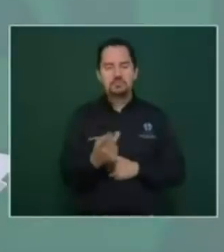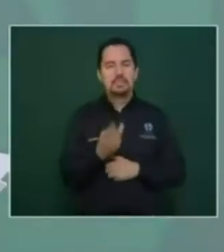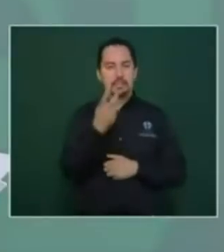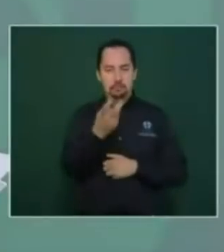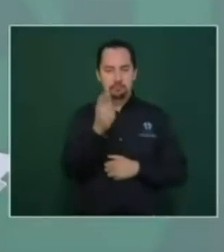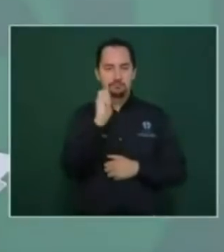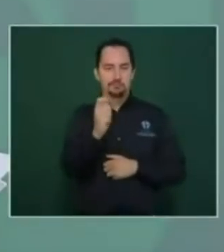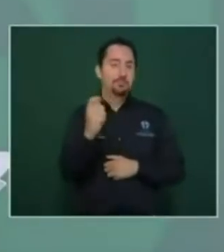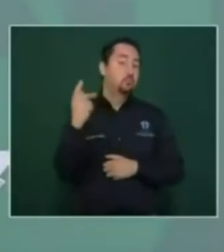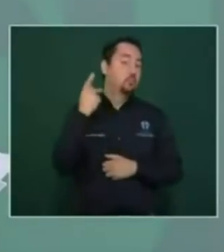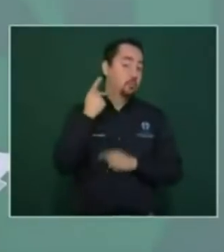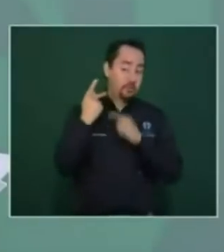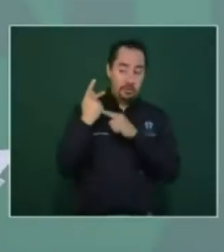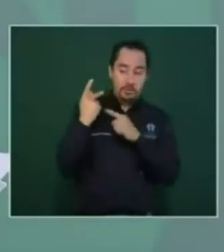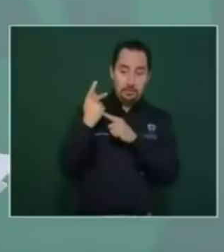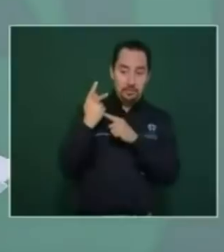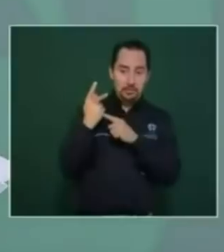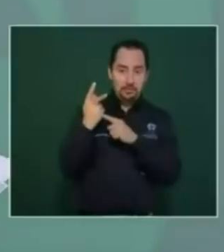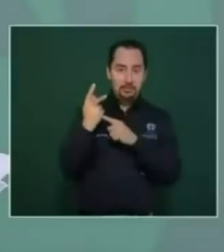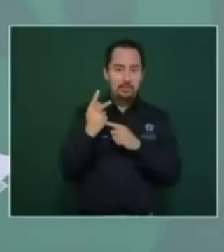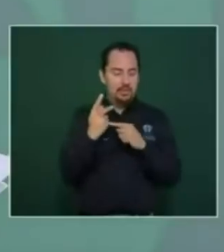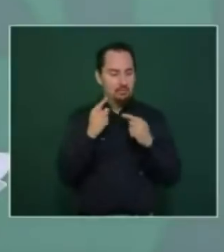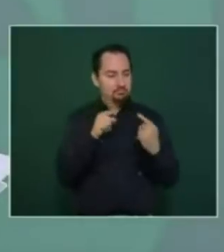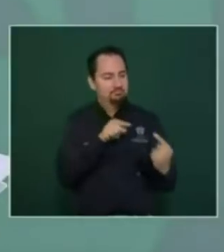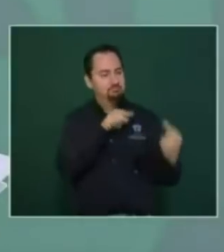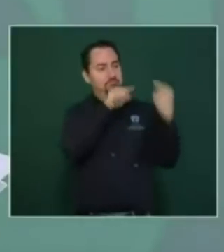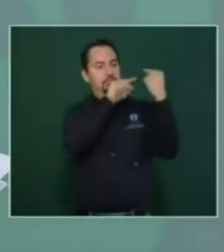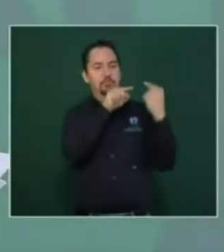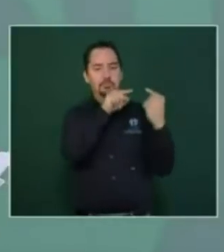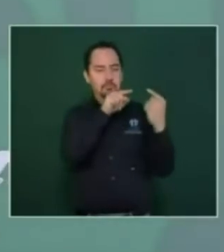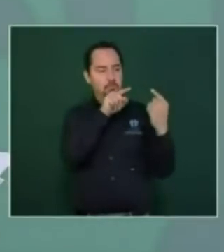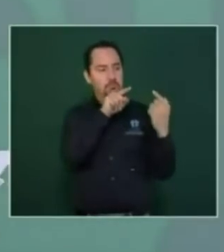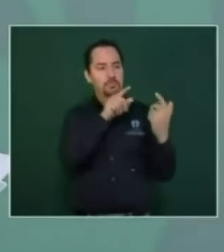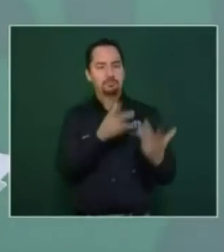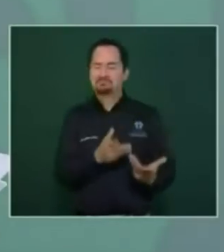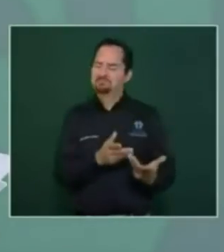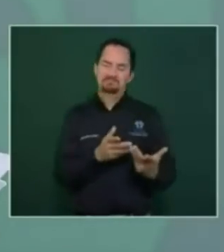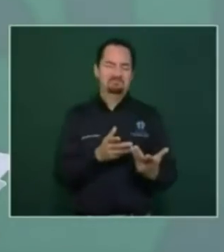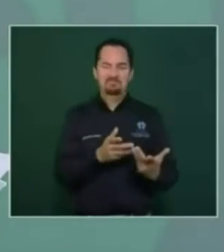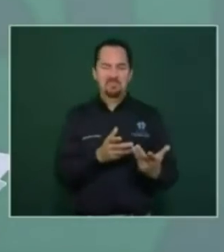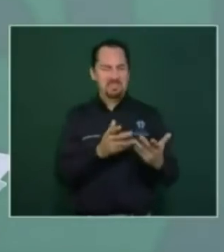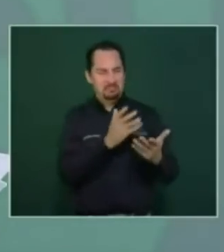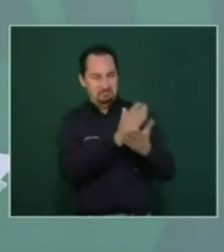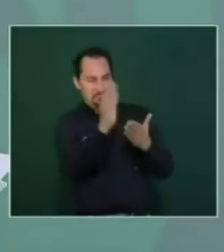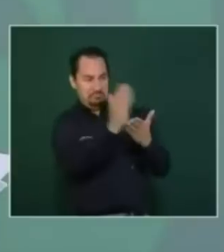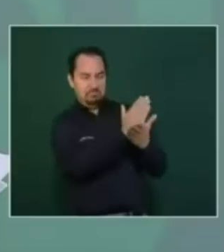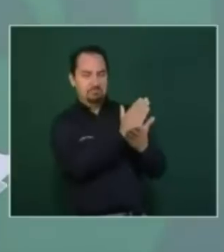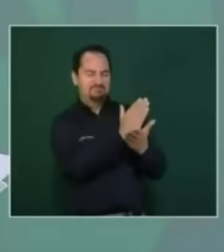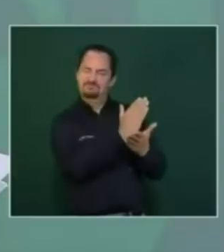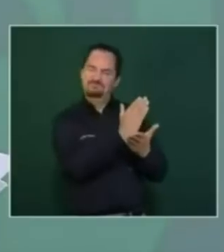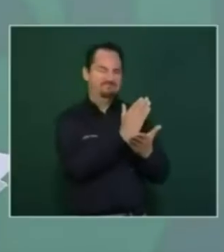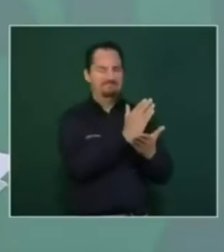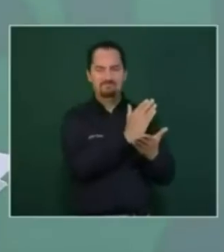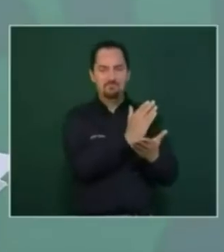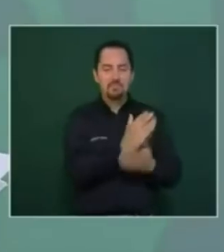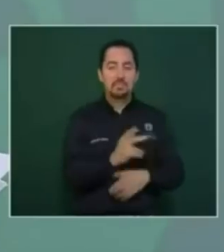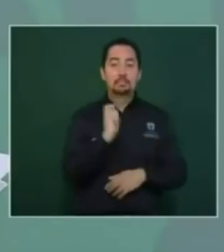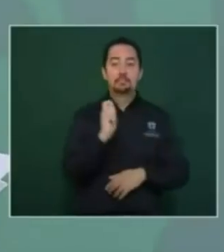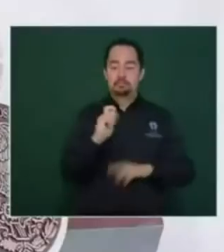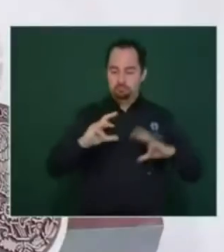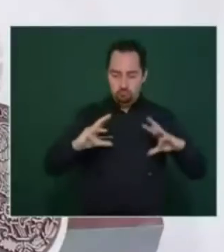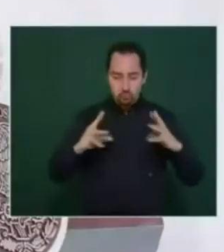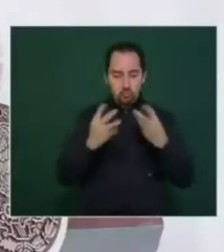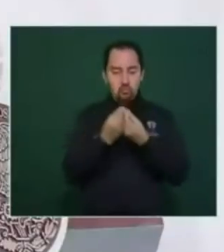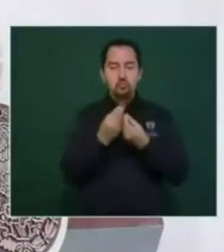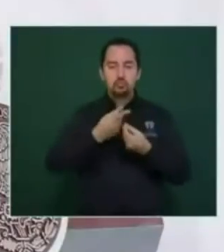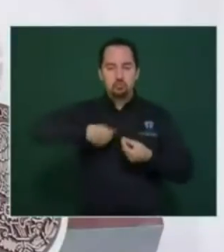trata la política, no de la confrontación, no de la división, sino de reunir, de reunificar,